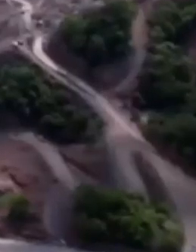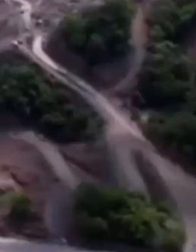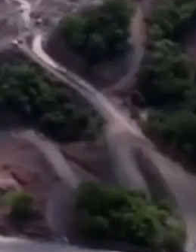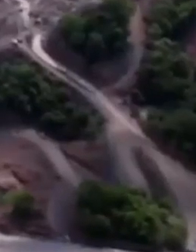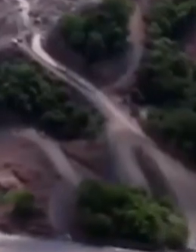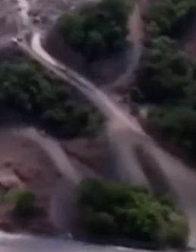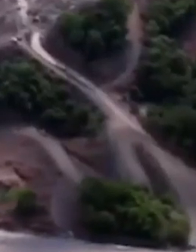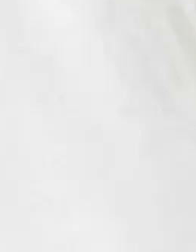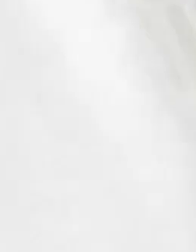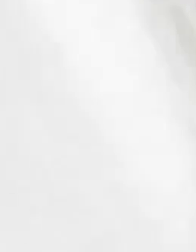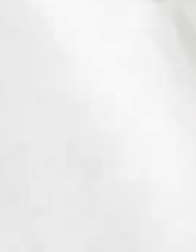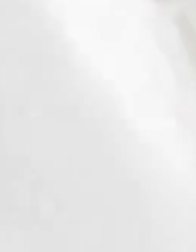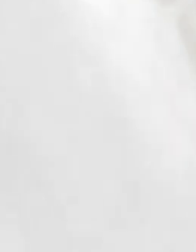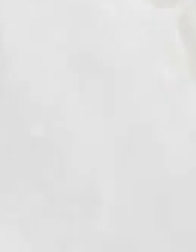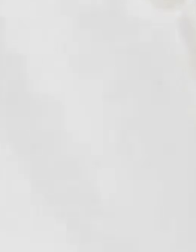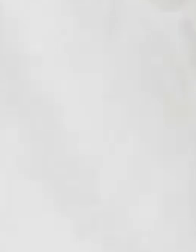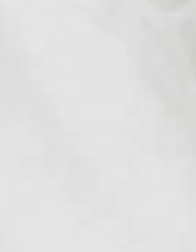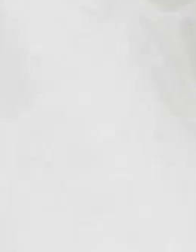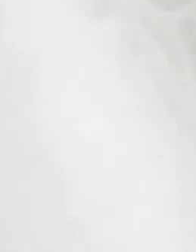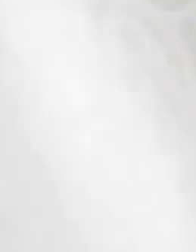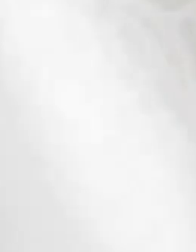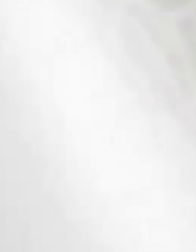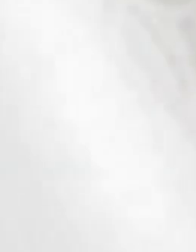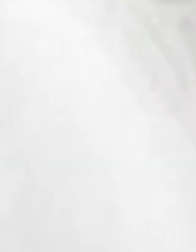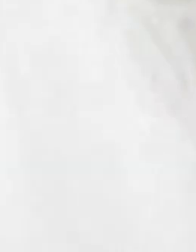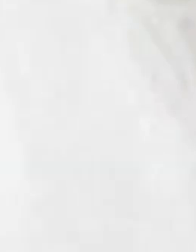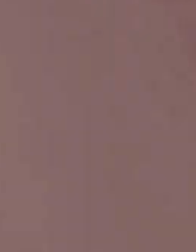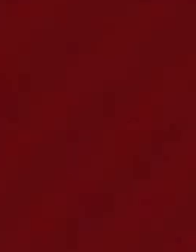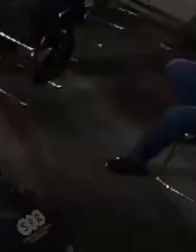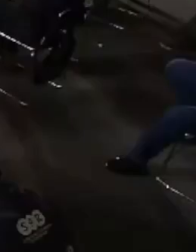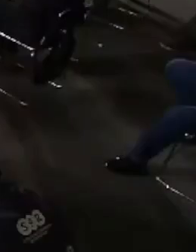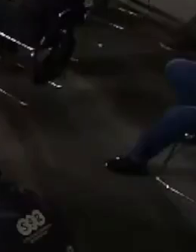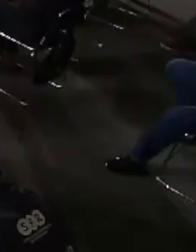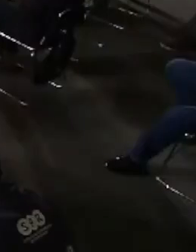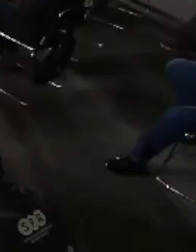María en Sinaloa. Lotería Nacional. Si juegas, gana México.